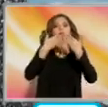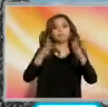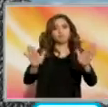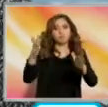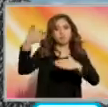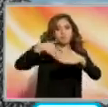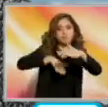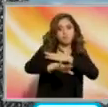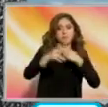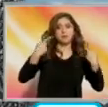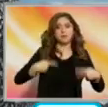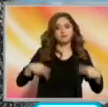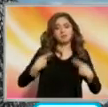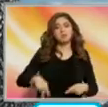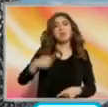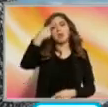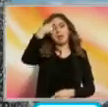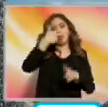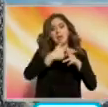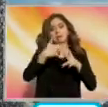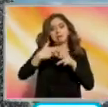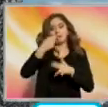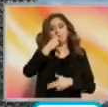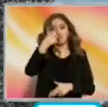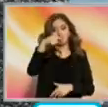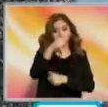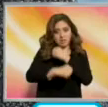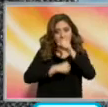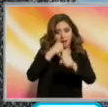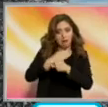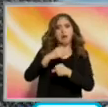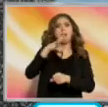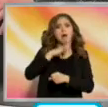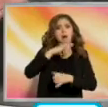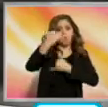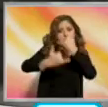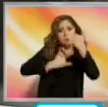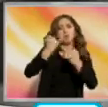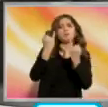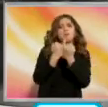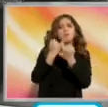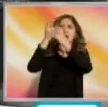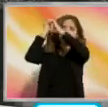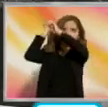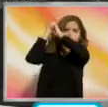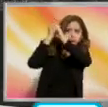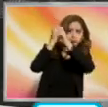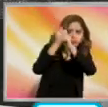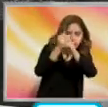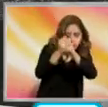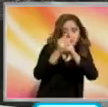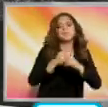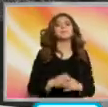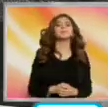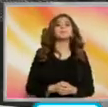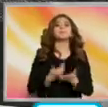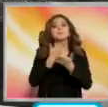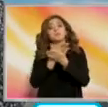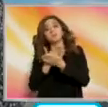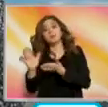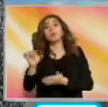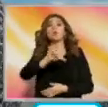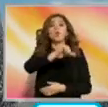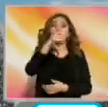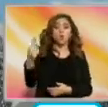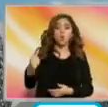niños hasta 12 años hay juegos, hay unas tirolesas, entonces es un espacio bastante agradable. Okay. Tenemos otro que fue un espacio que